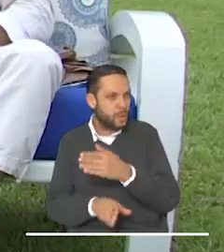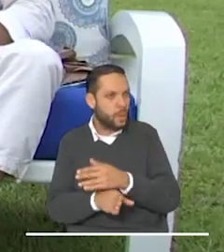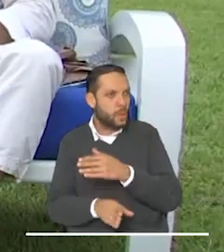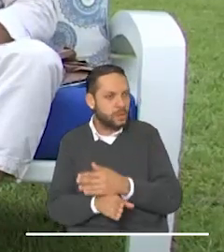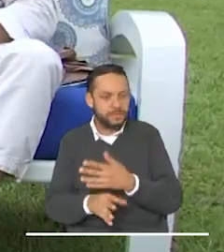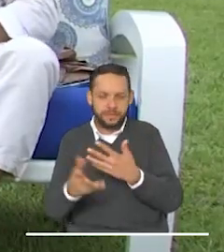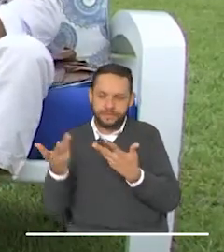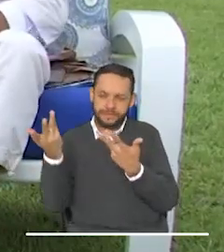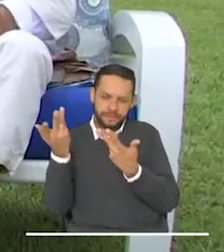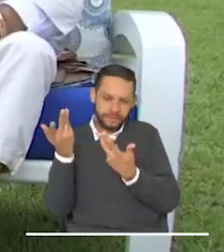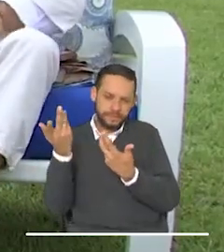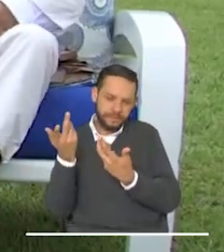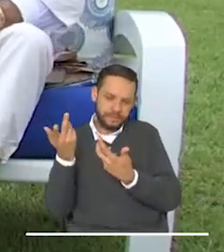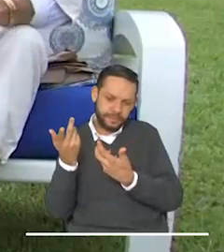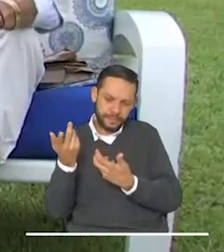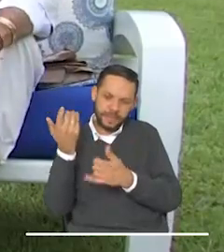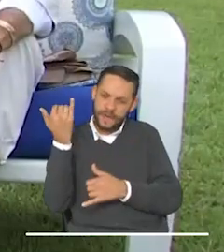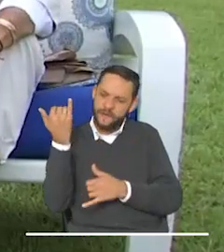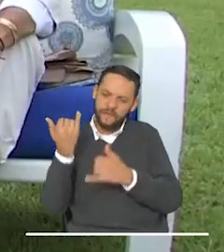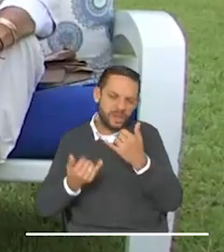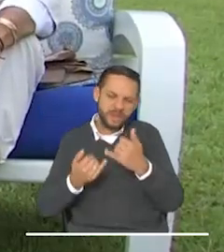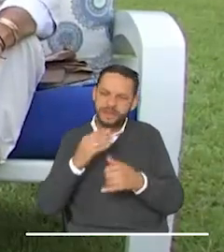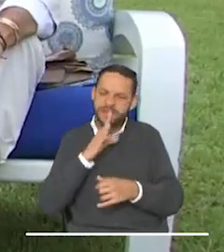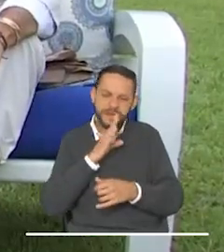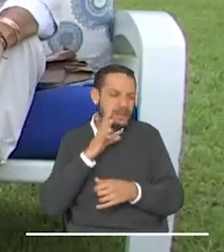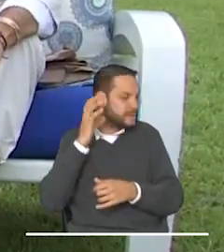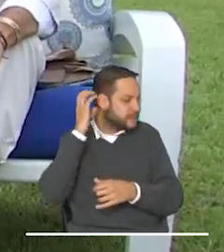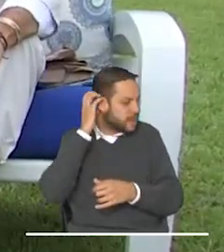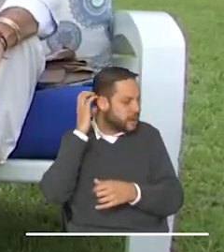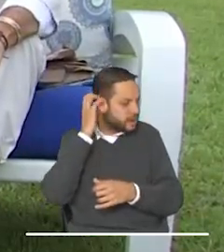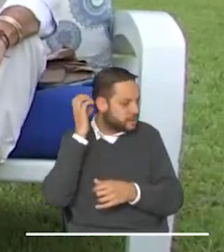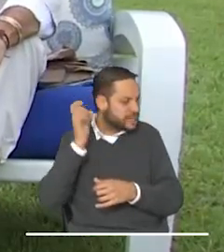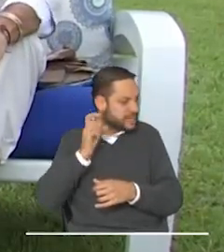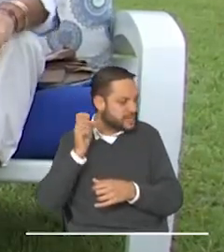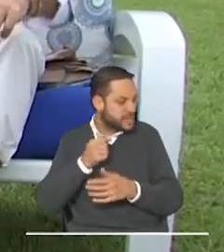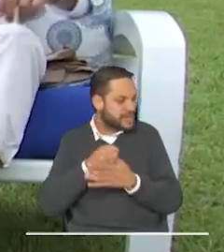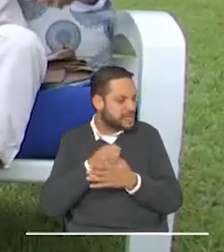entrenamiento porque finalmente nuestro cerebro es de entrenamiento